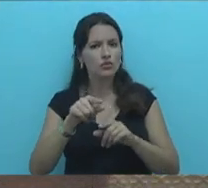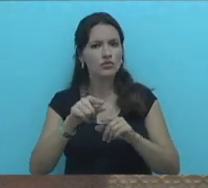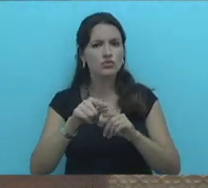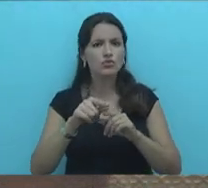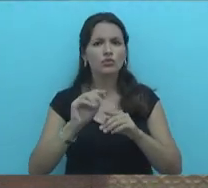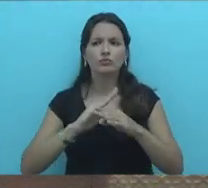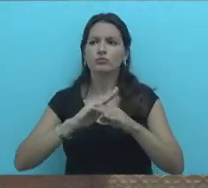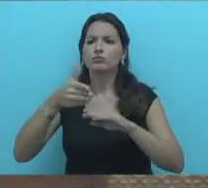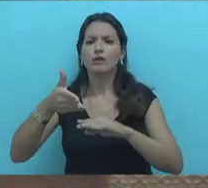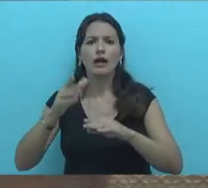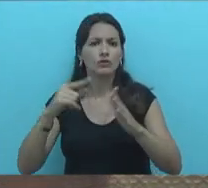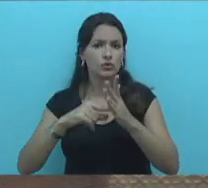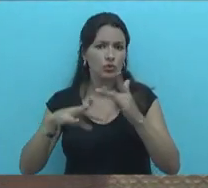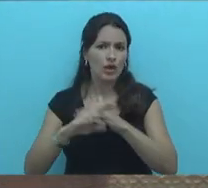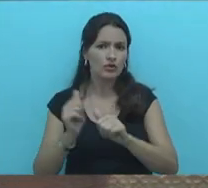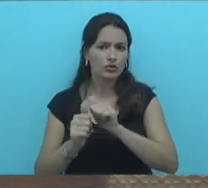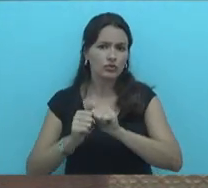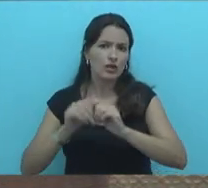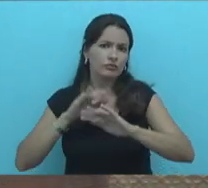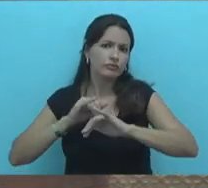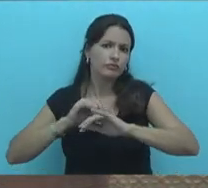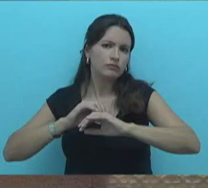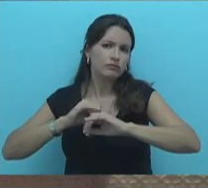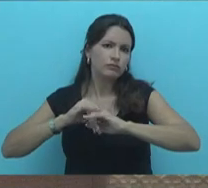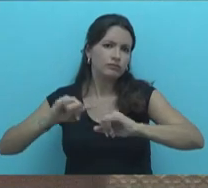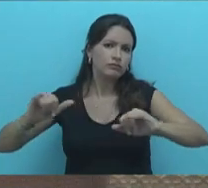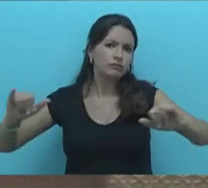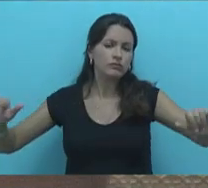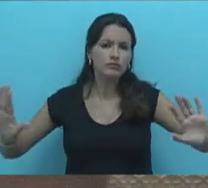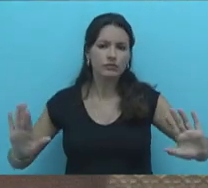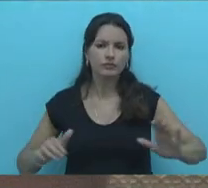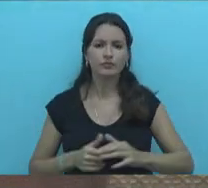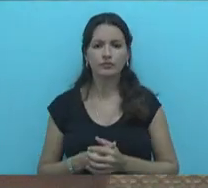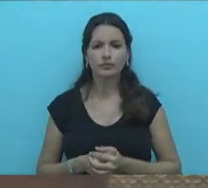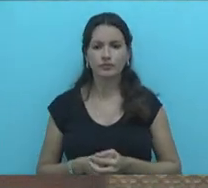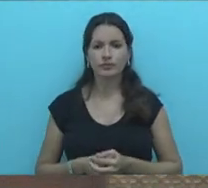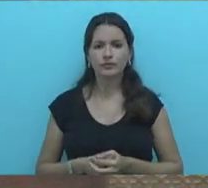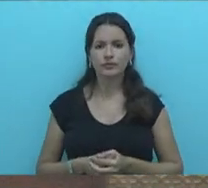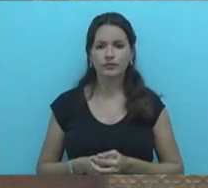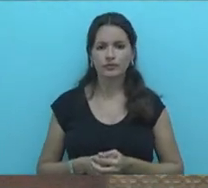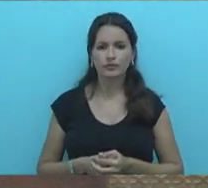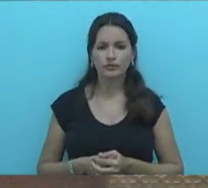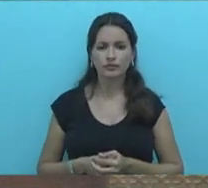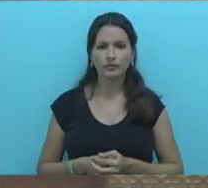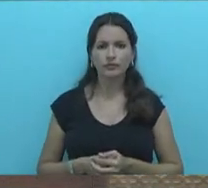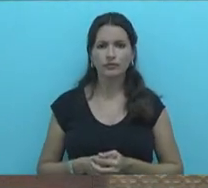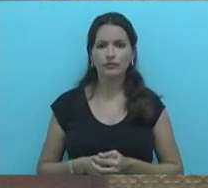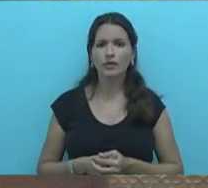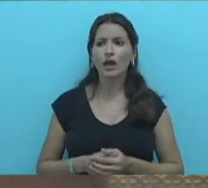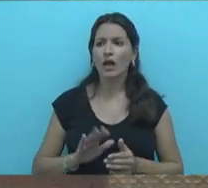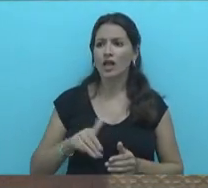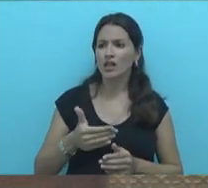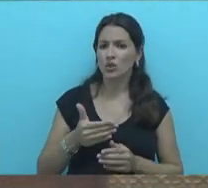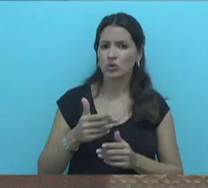que la censura patronal de por sí ya es algo que necesariamente merece el repudio. Pero después está lo otro.